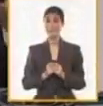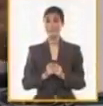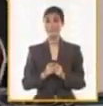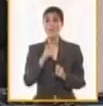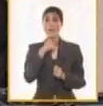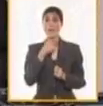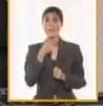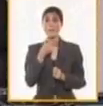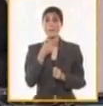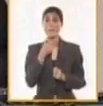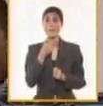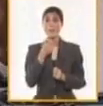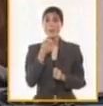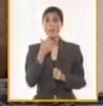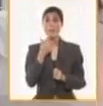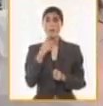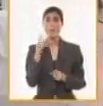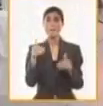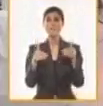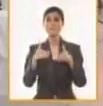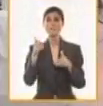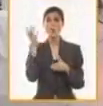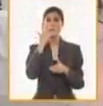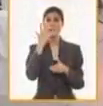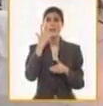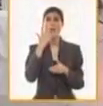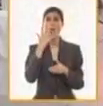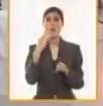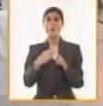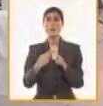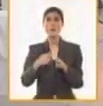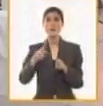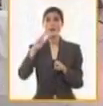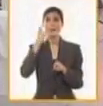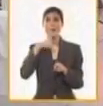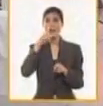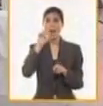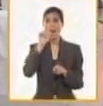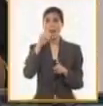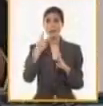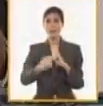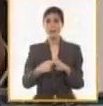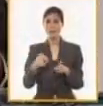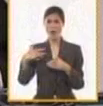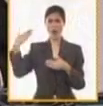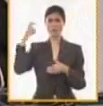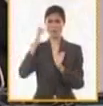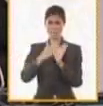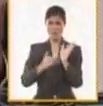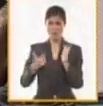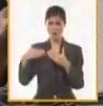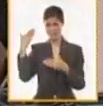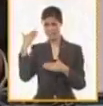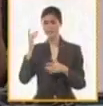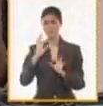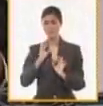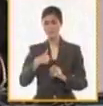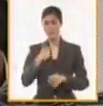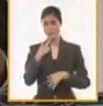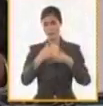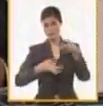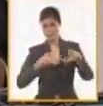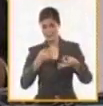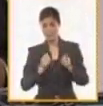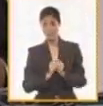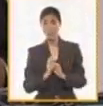dije el nombre tuyo a Randy, en vez de decirle Randy. Muchas veces me dicen el nombre de él. Y entonces Randy me hizo esa